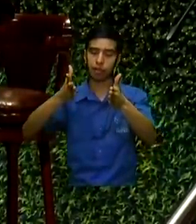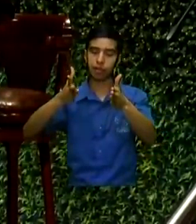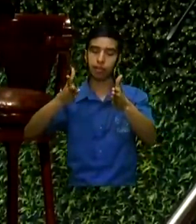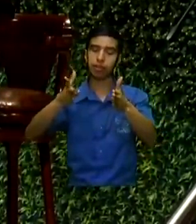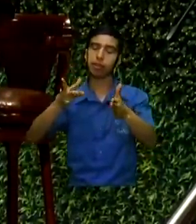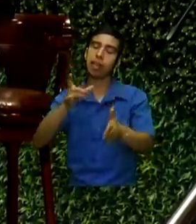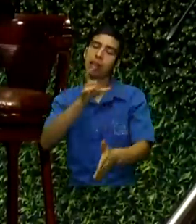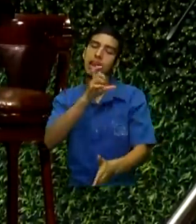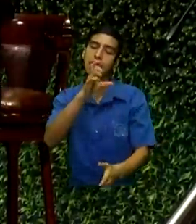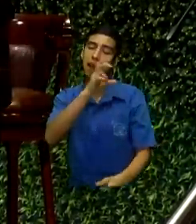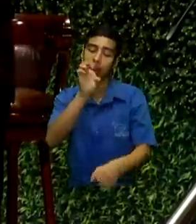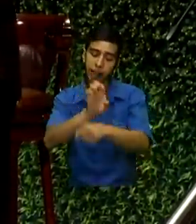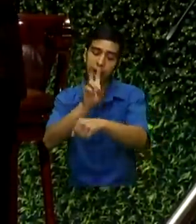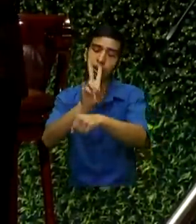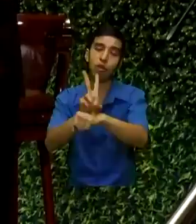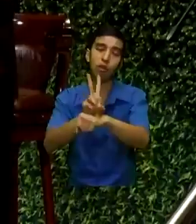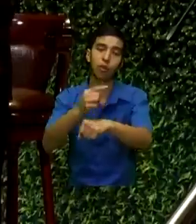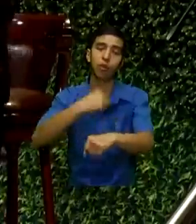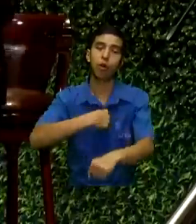Entonces ahora,